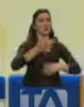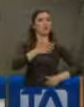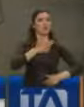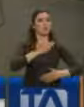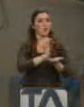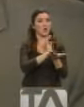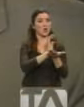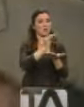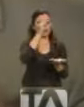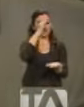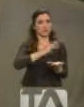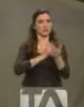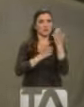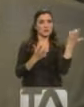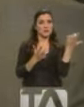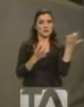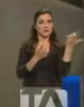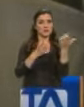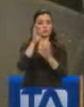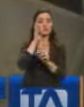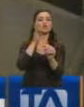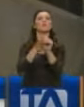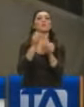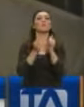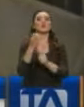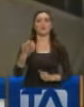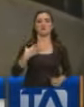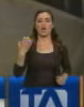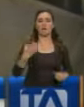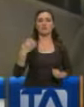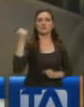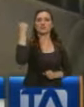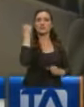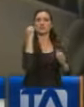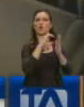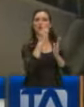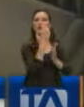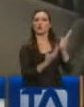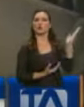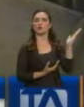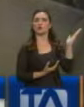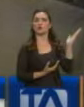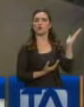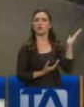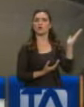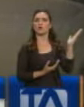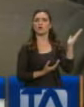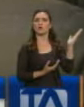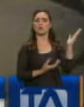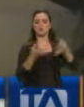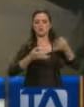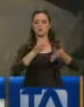IFA. Lo que se busca es reclamar, porque eso es un derecho constitucional, ante una injusticia mediante la cual se están tomando